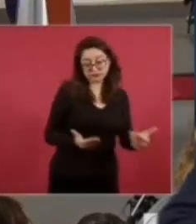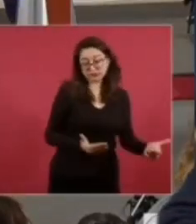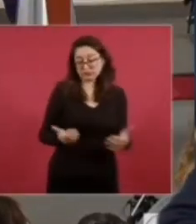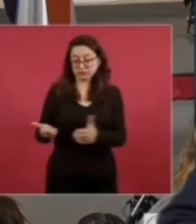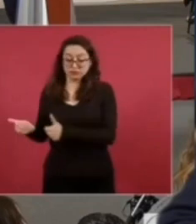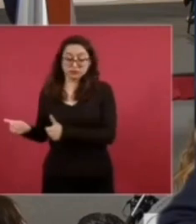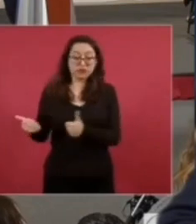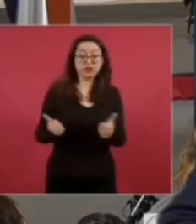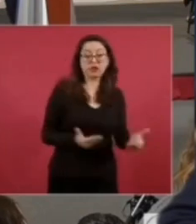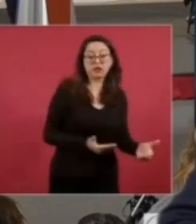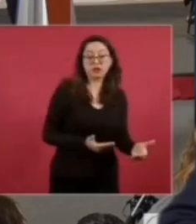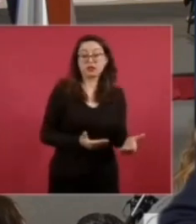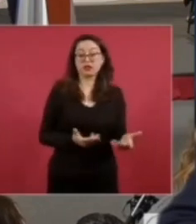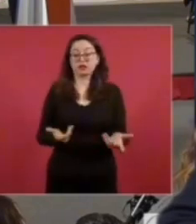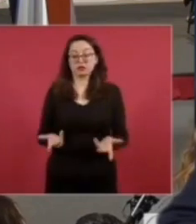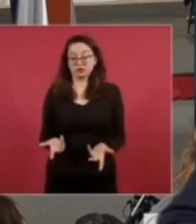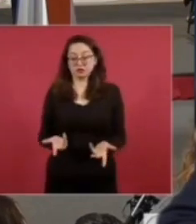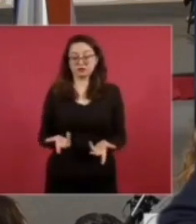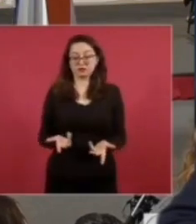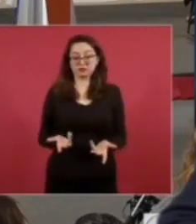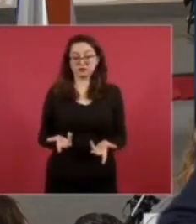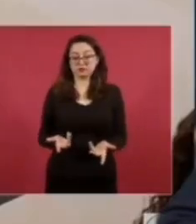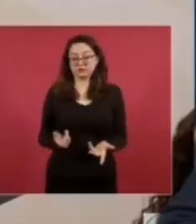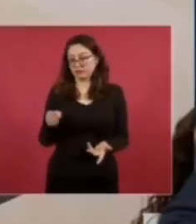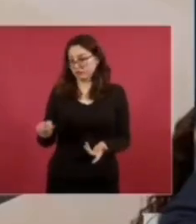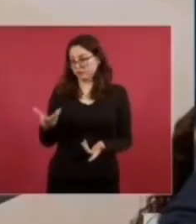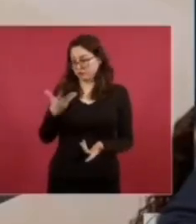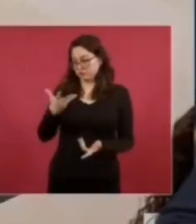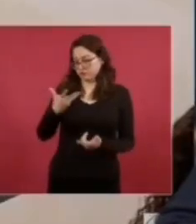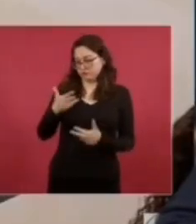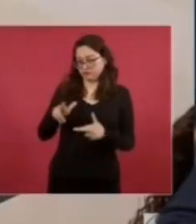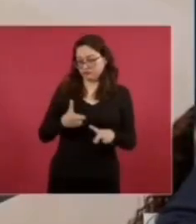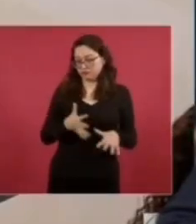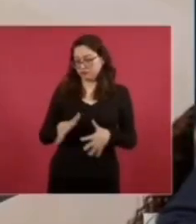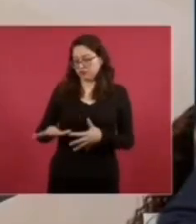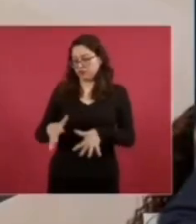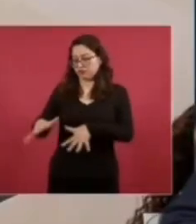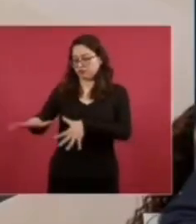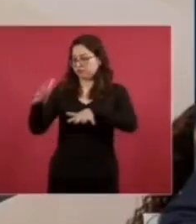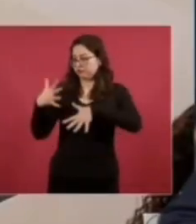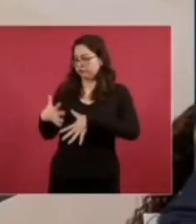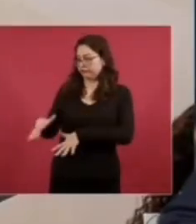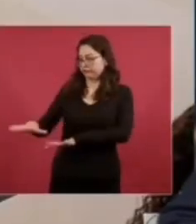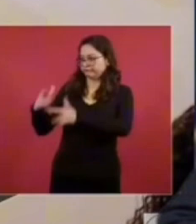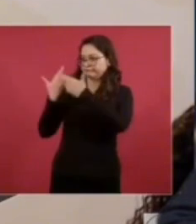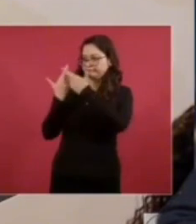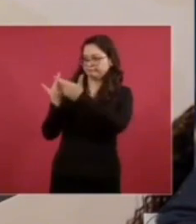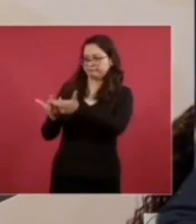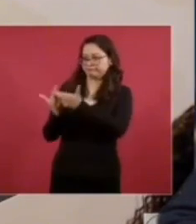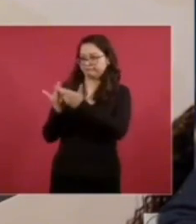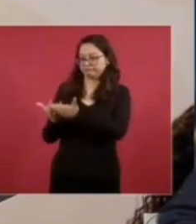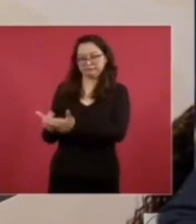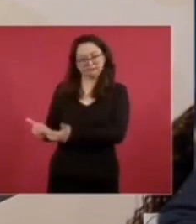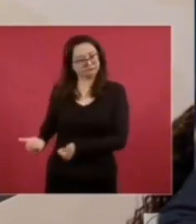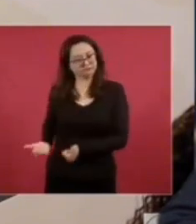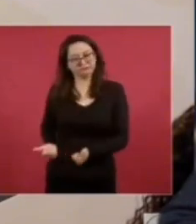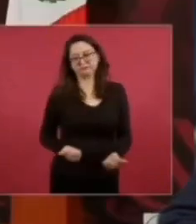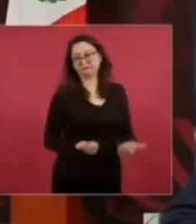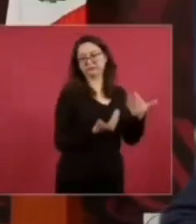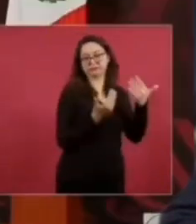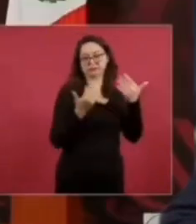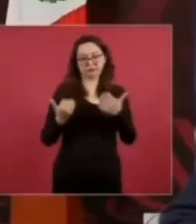el presidente López Obrador propuso llevar el agua a estas zonas con acueductos pero también propuso poblar al